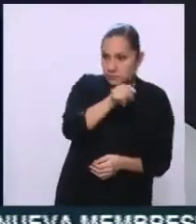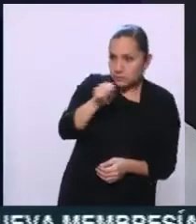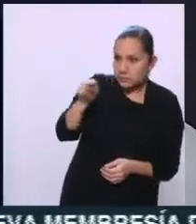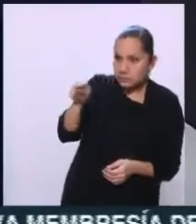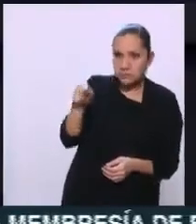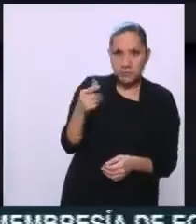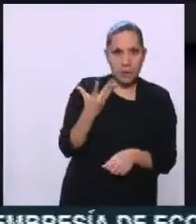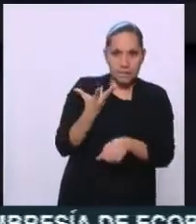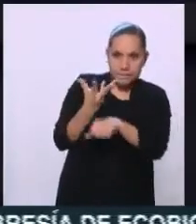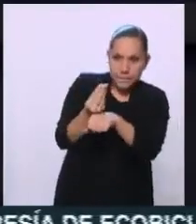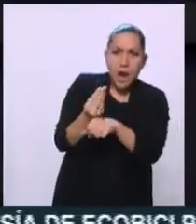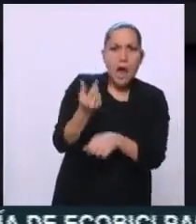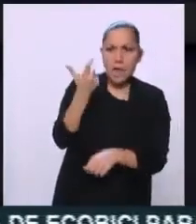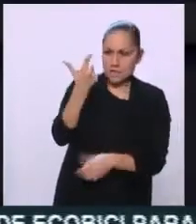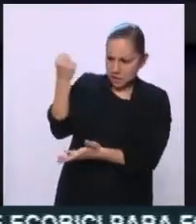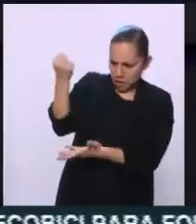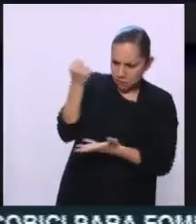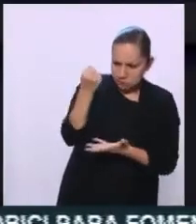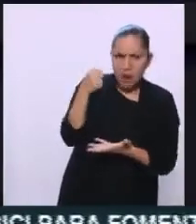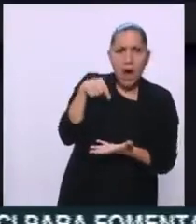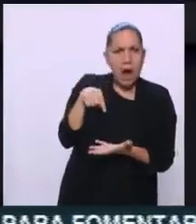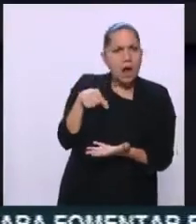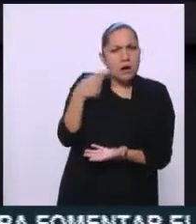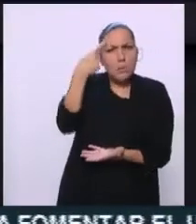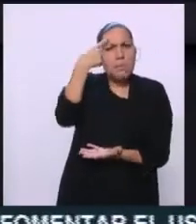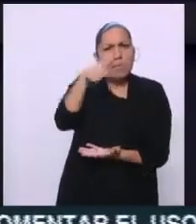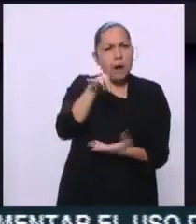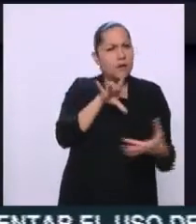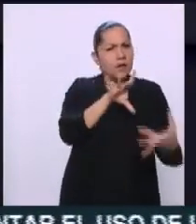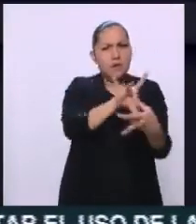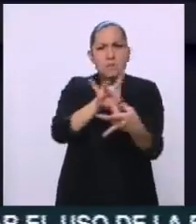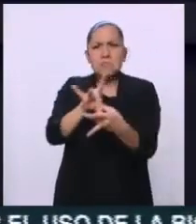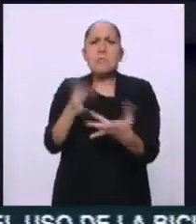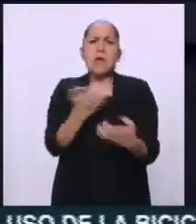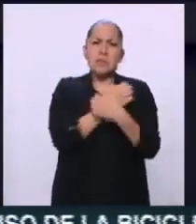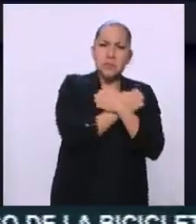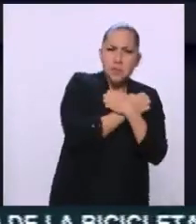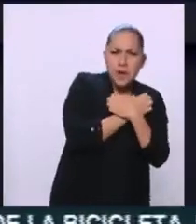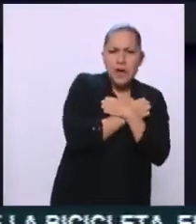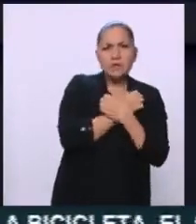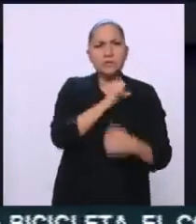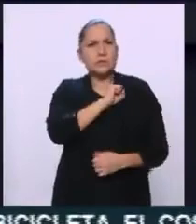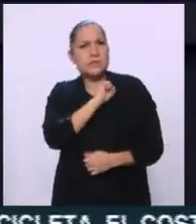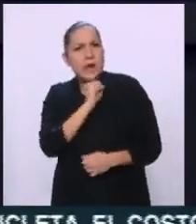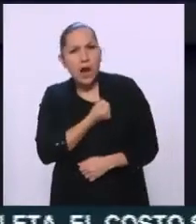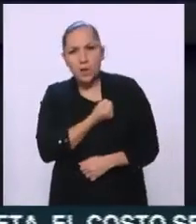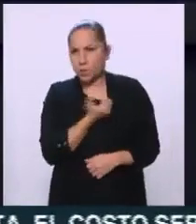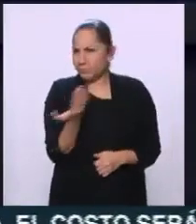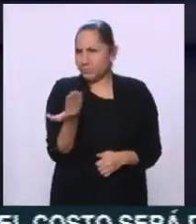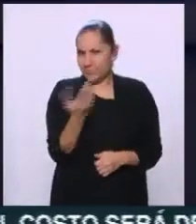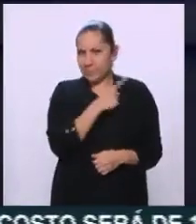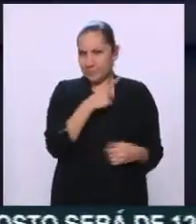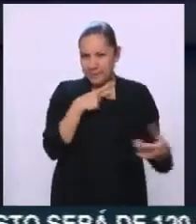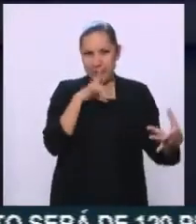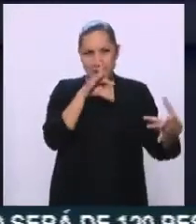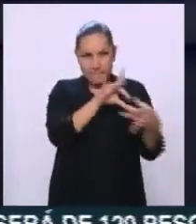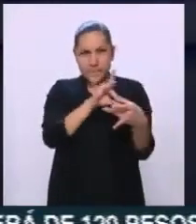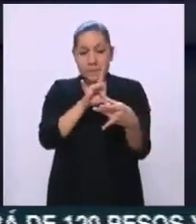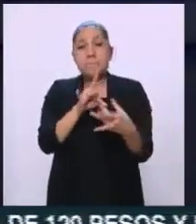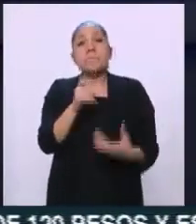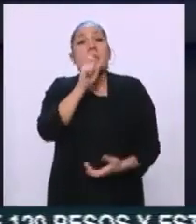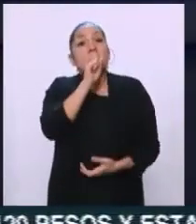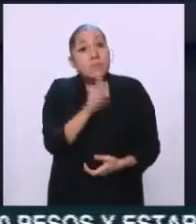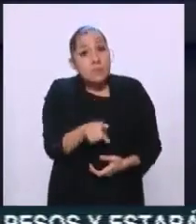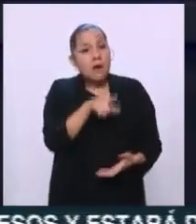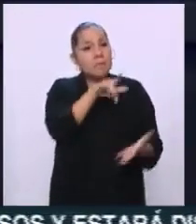invertirlo en materia educativa, en materia de salud, los programas sociales que cambiaron completamente. Hoy se critica mucho la política social del gobierno de